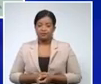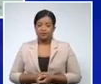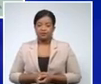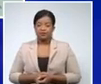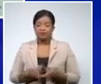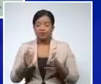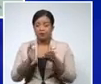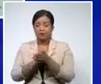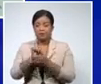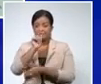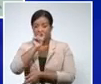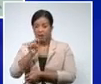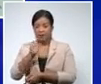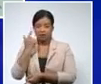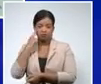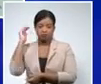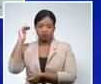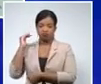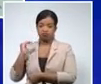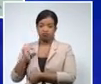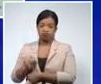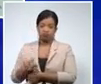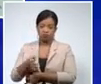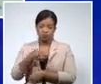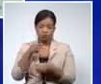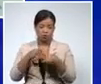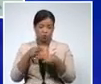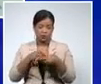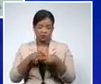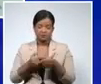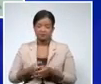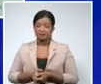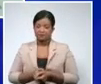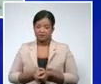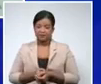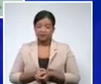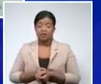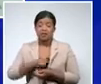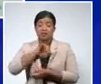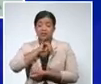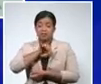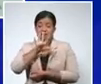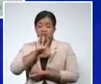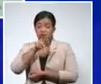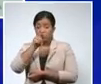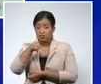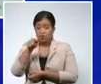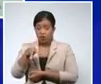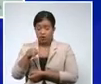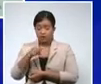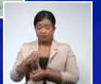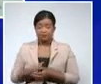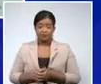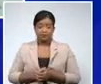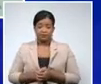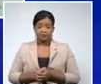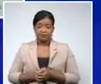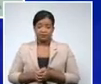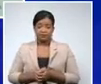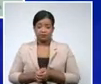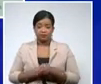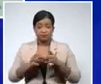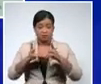Mayabeque, una cifra similar a la del día anterior, 65 casos autóctonos, cifra muy